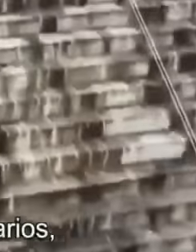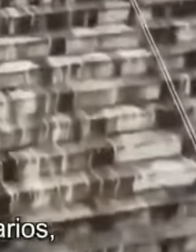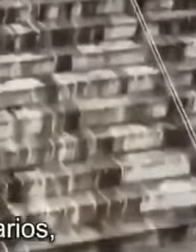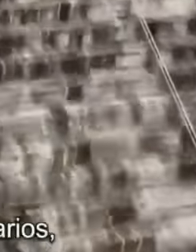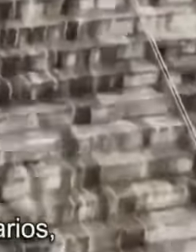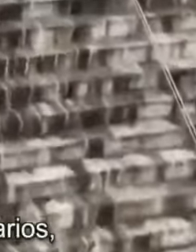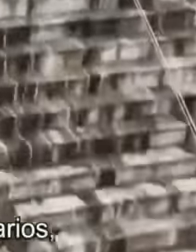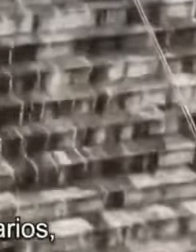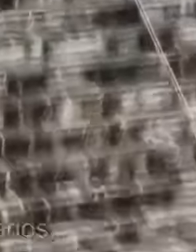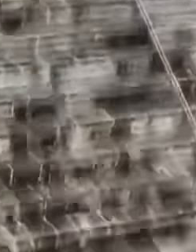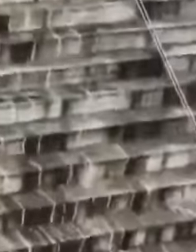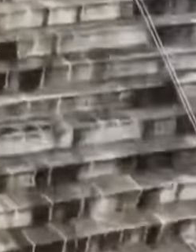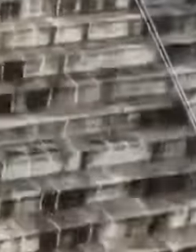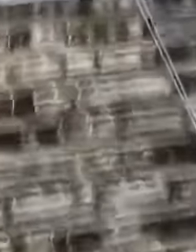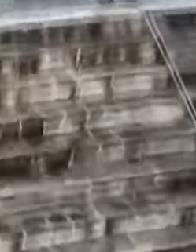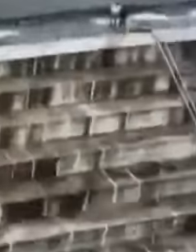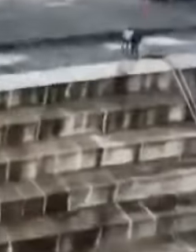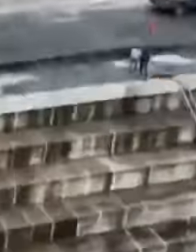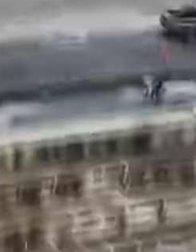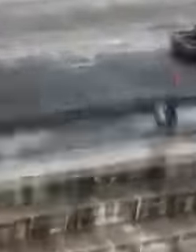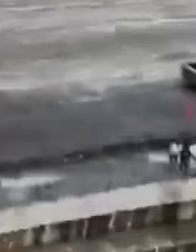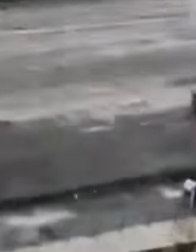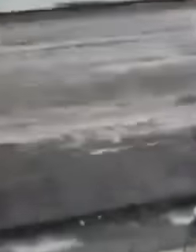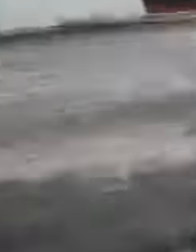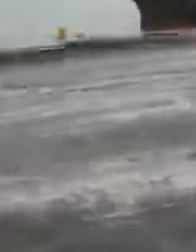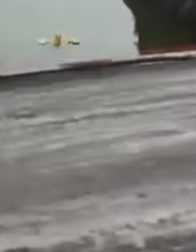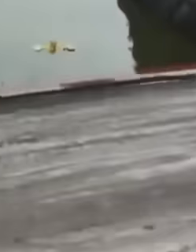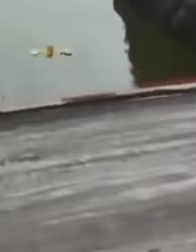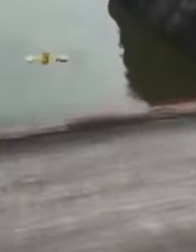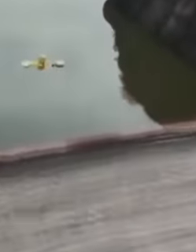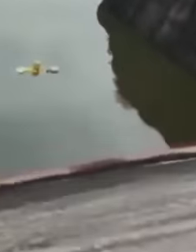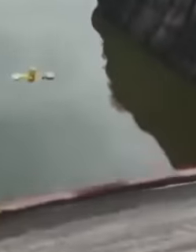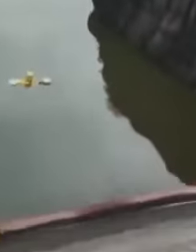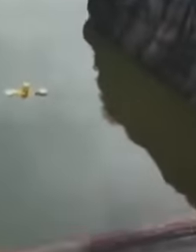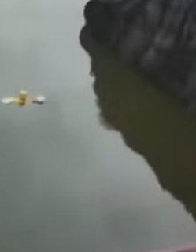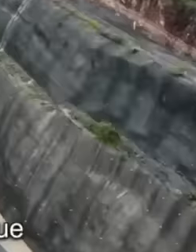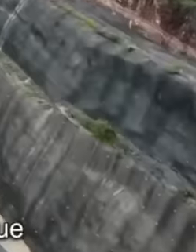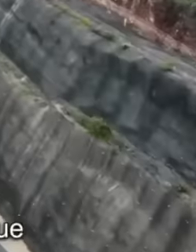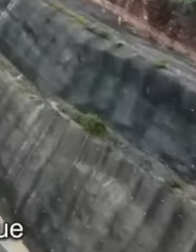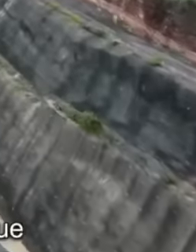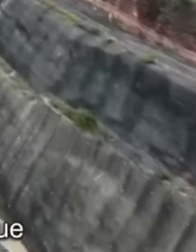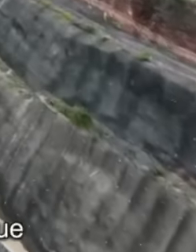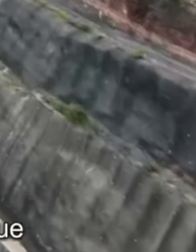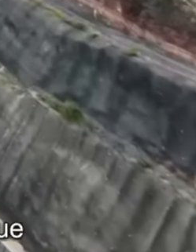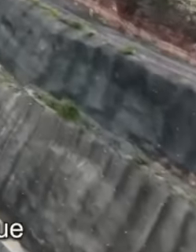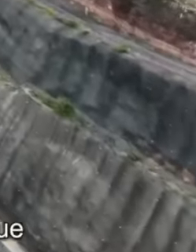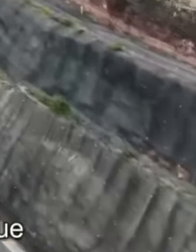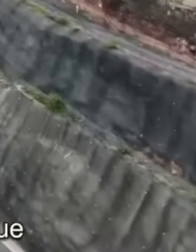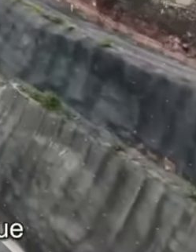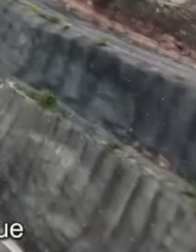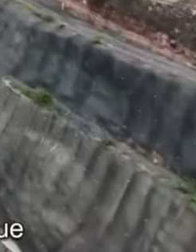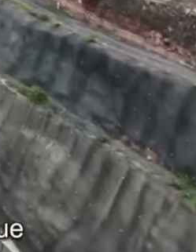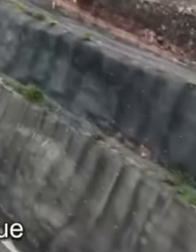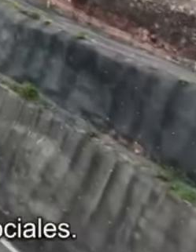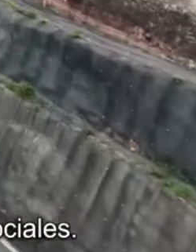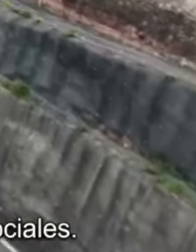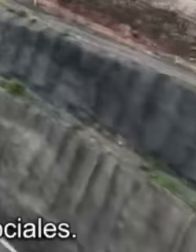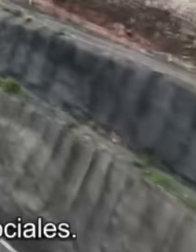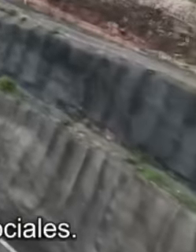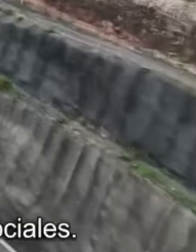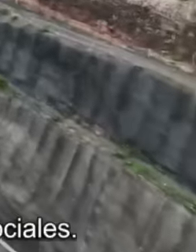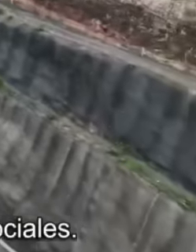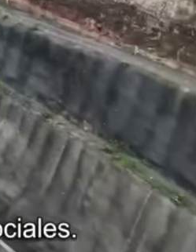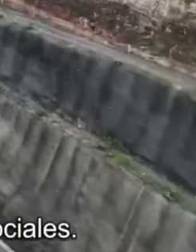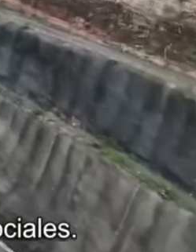proyectos hídricos prioritarios, donde se escucha y respeta la voz de quienes podrían ser afectados, incorporando sus propuestas para garantizar que las